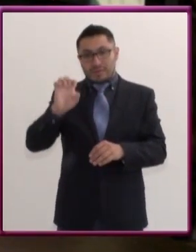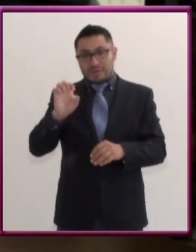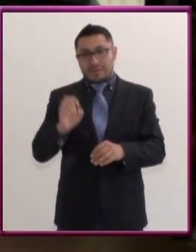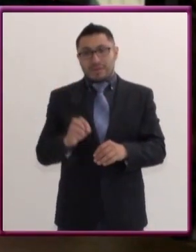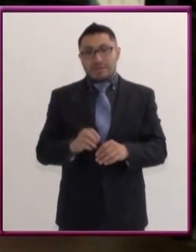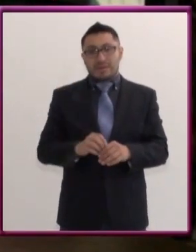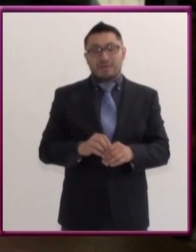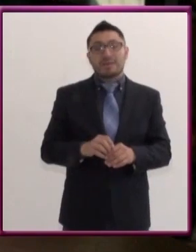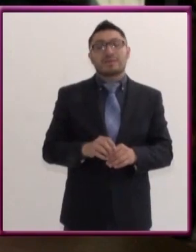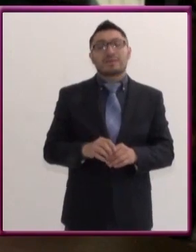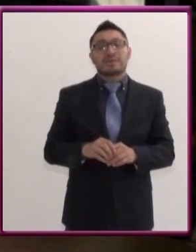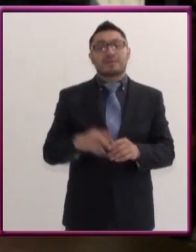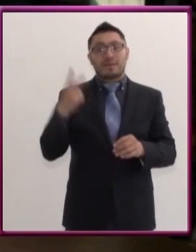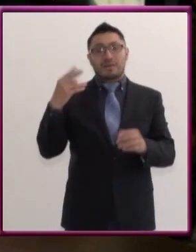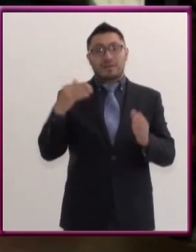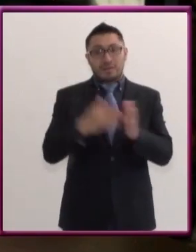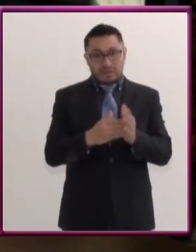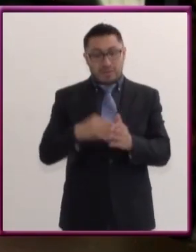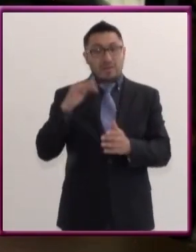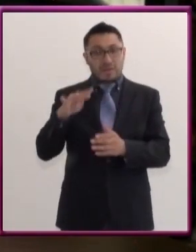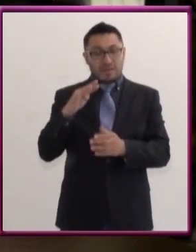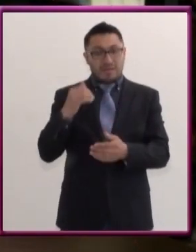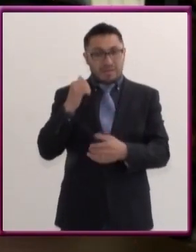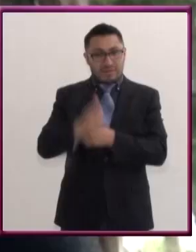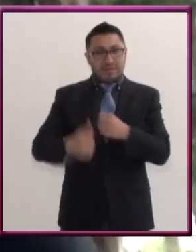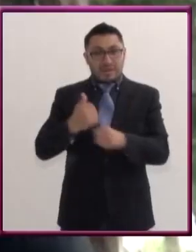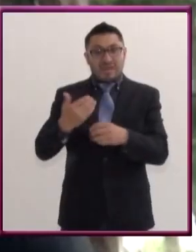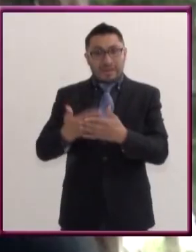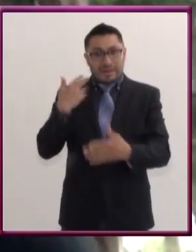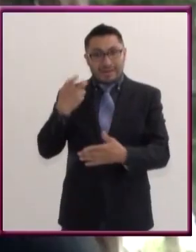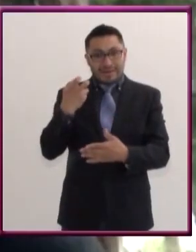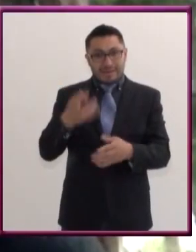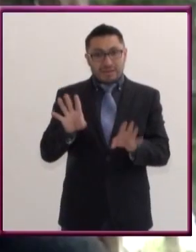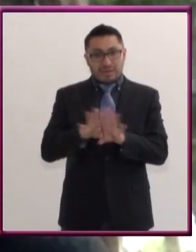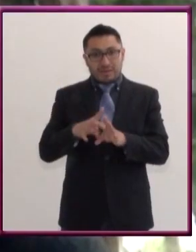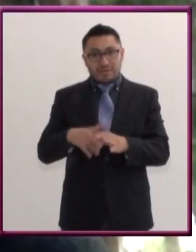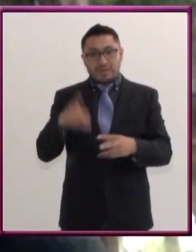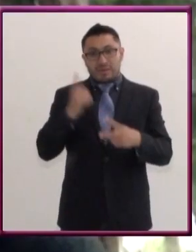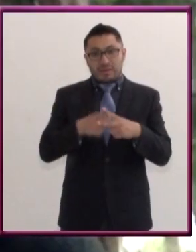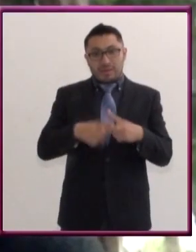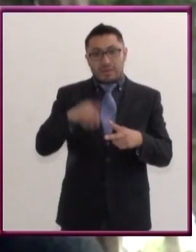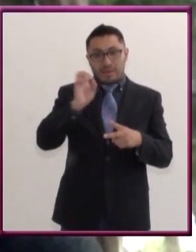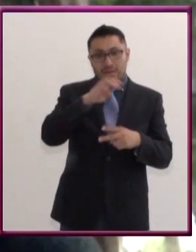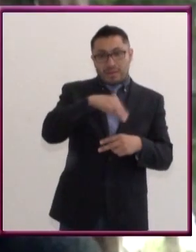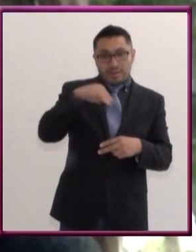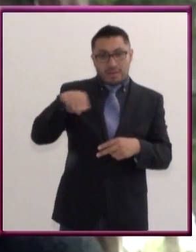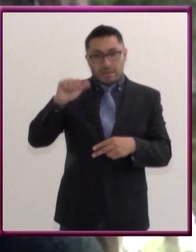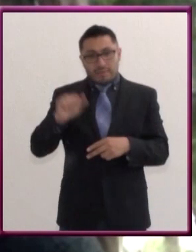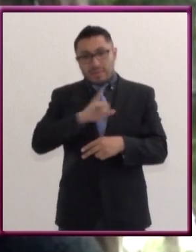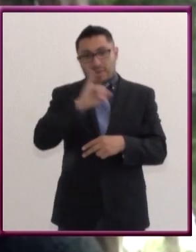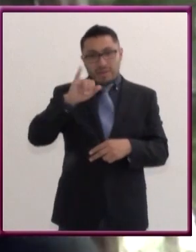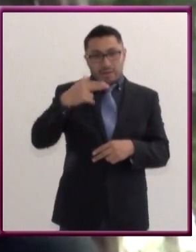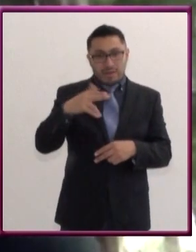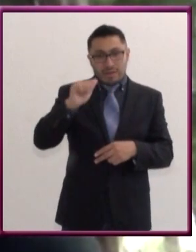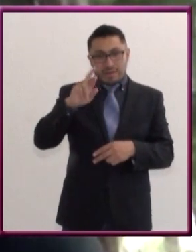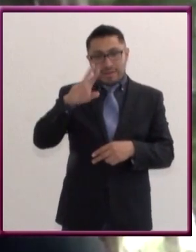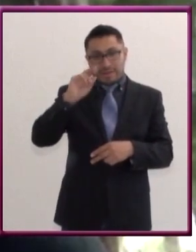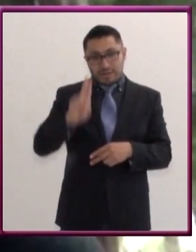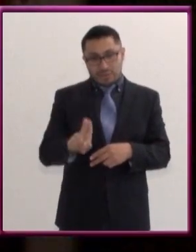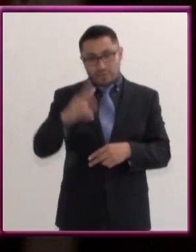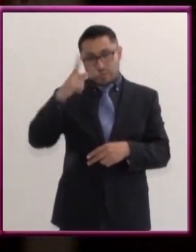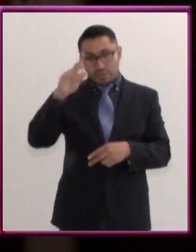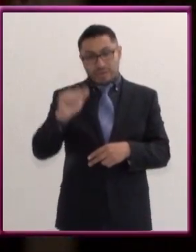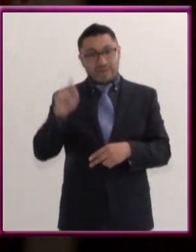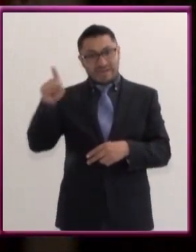Google Cloud Cruncher en el 2019 y este cálculo fue por la matemática Emma Haruka de